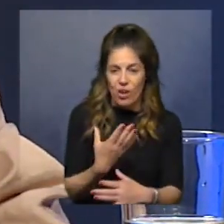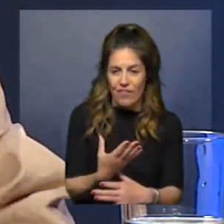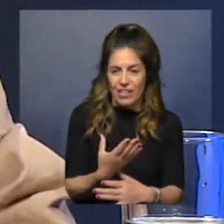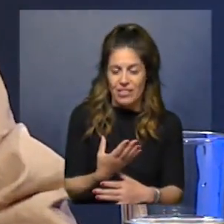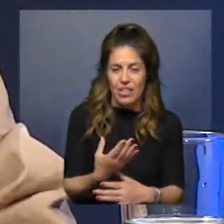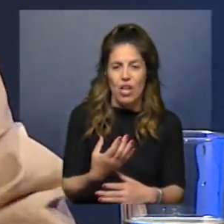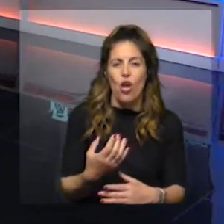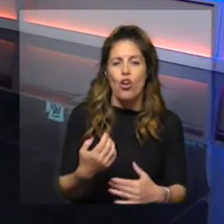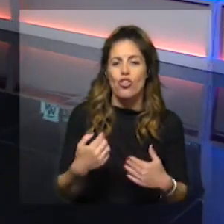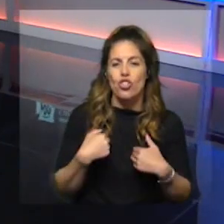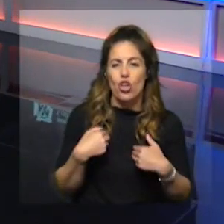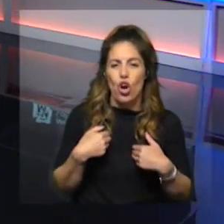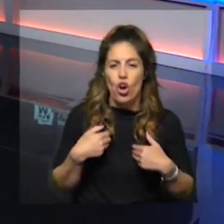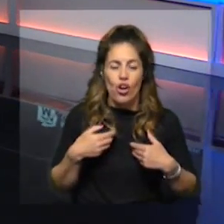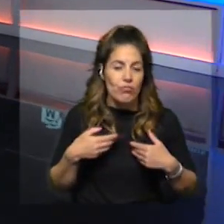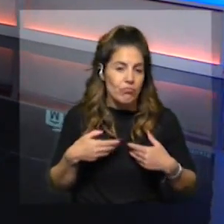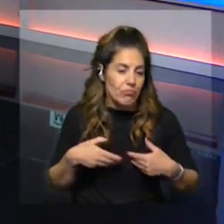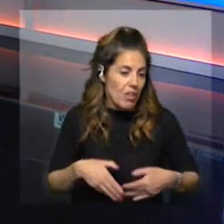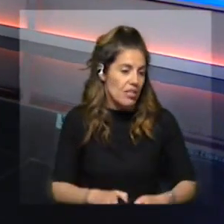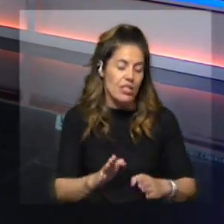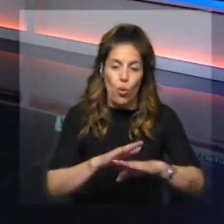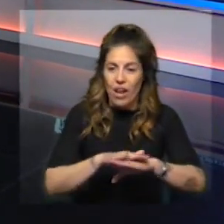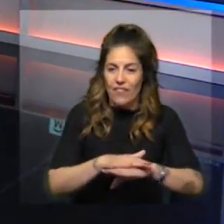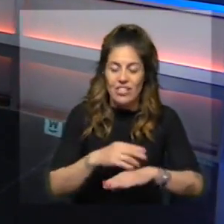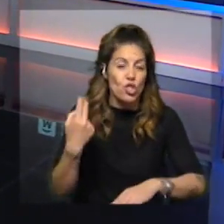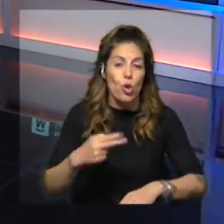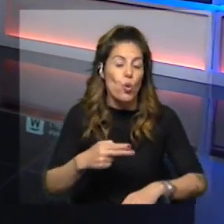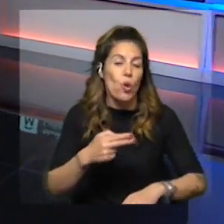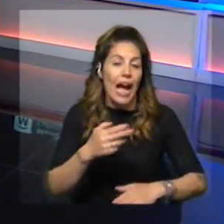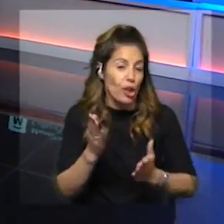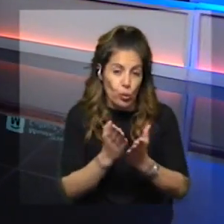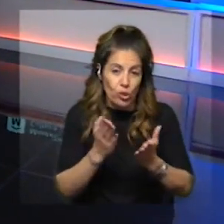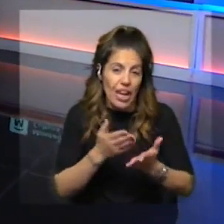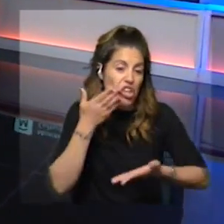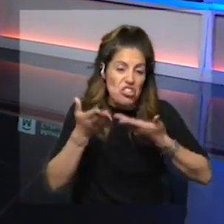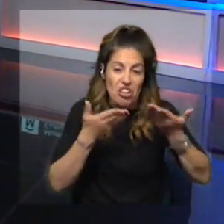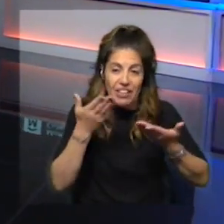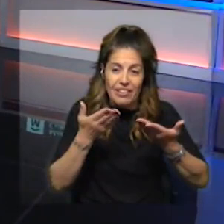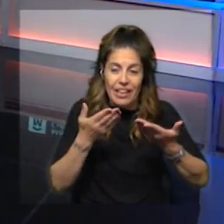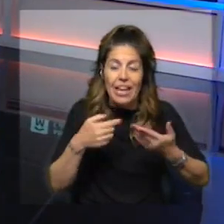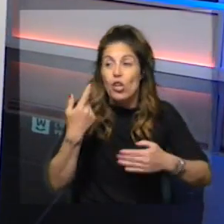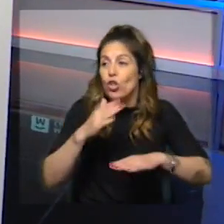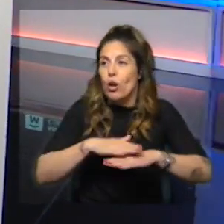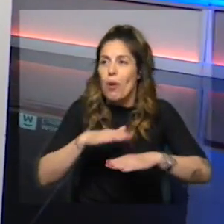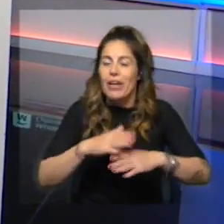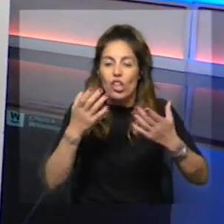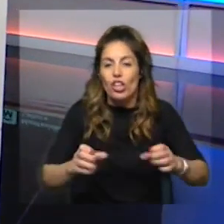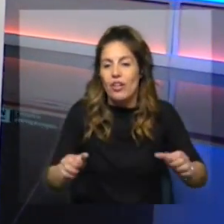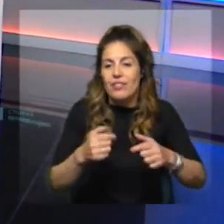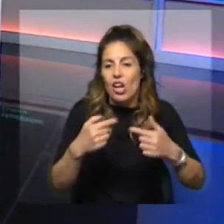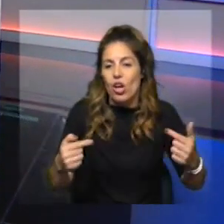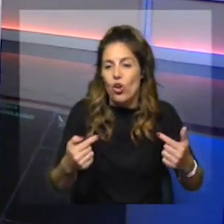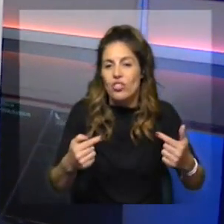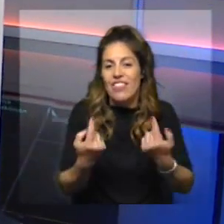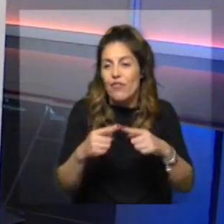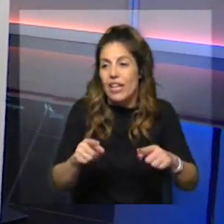yo nací con una base o sea, yo nunca estudié, canté nomás. Entonces, en un momento, tipo, quiero hacer otras cosas que estoy escuchando, por ejemplo, de tal